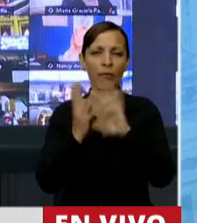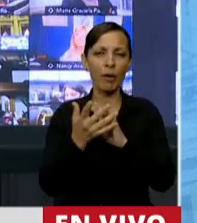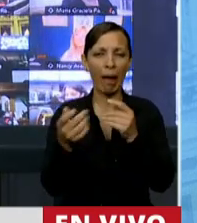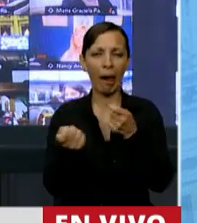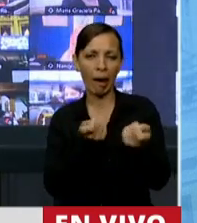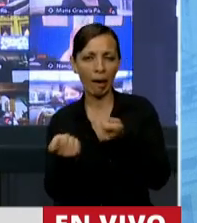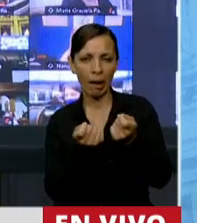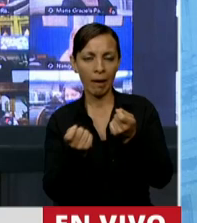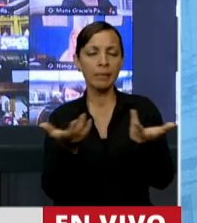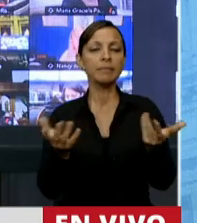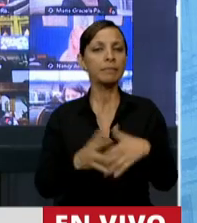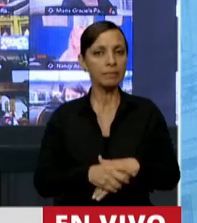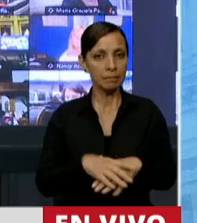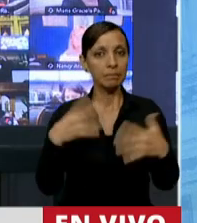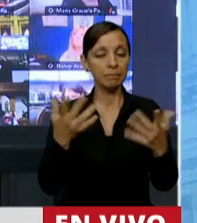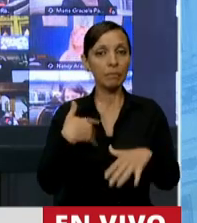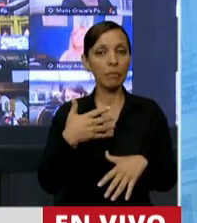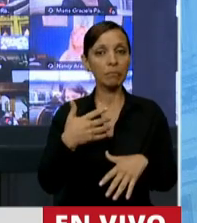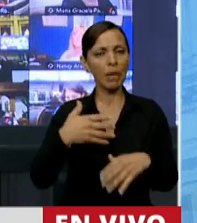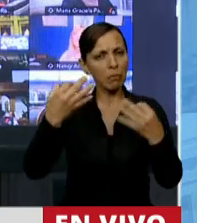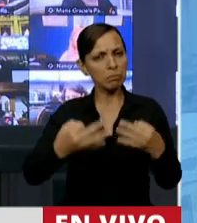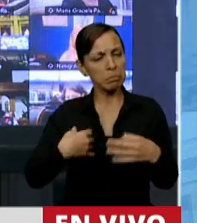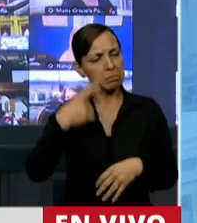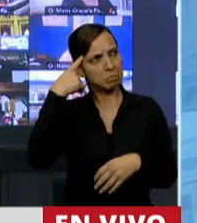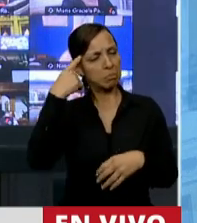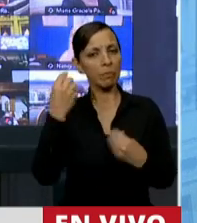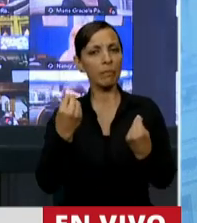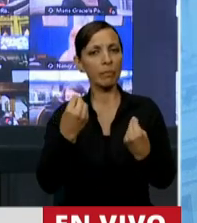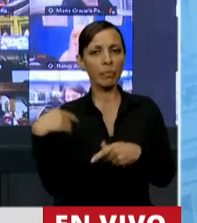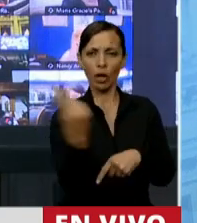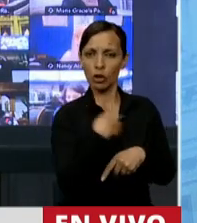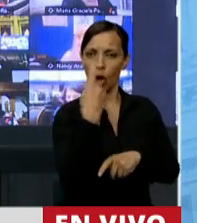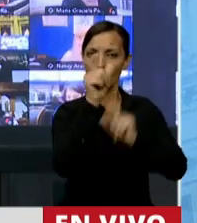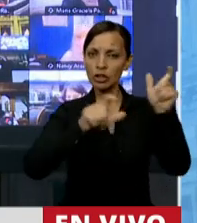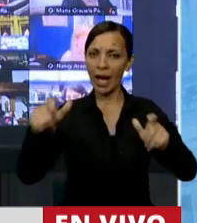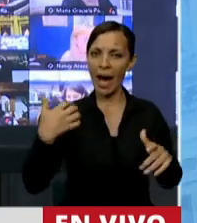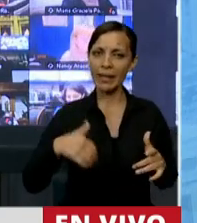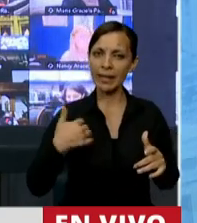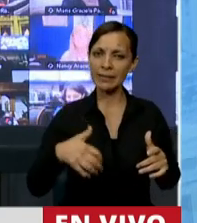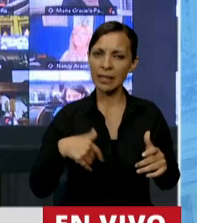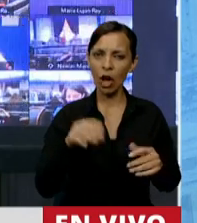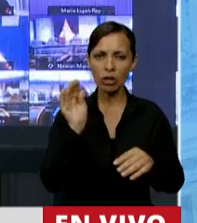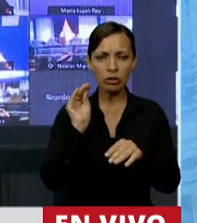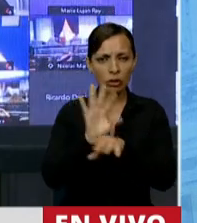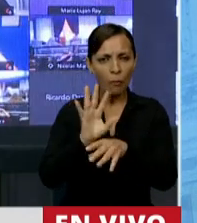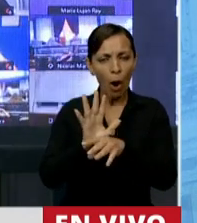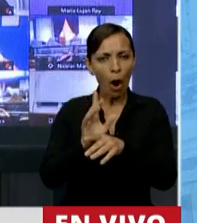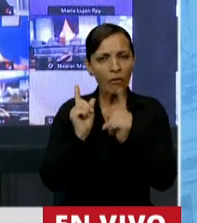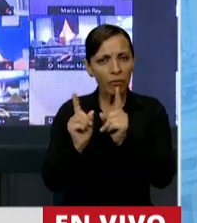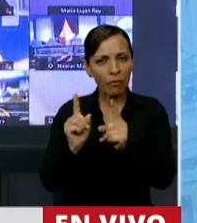maniquea. Así que es justo preguntarnos, ¿cuánto nos va a costar a todos los argentinos sostener el relato